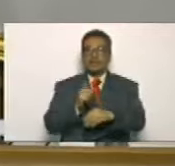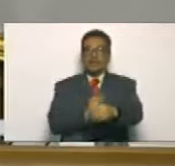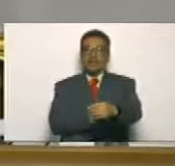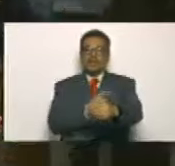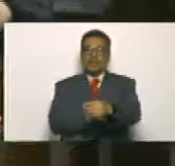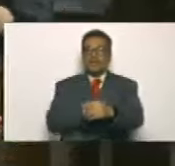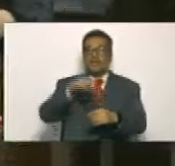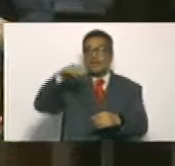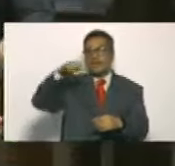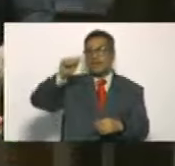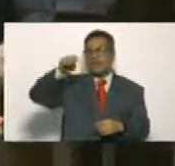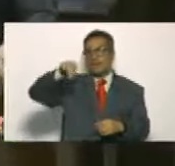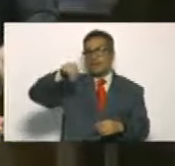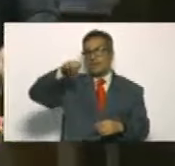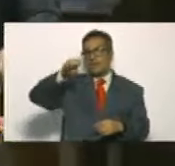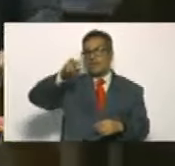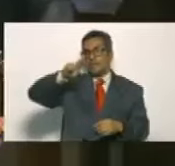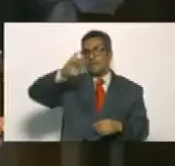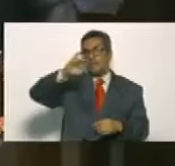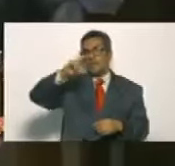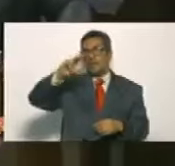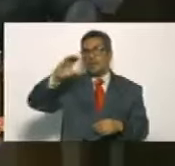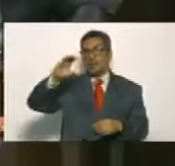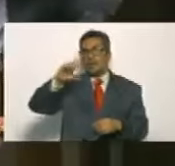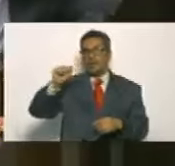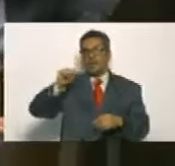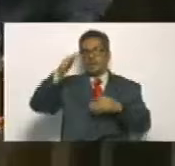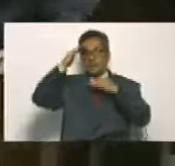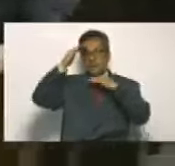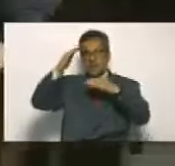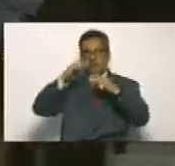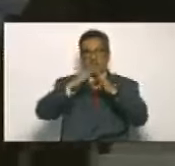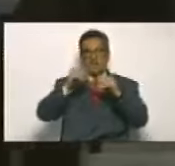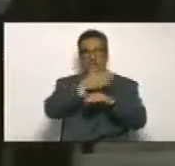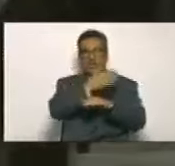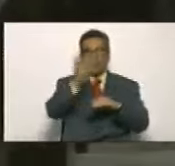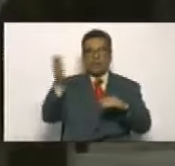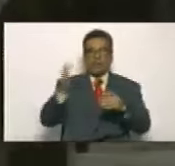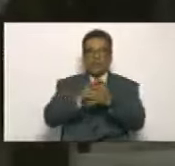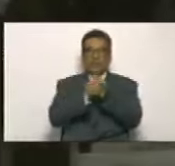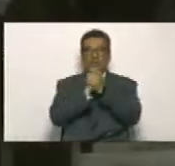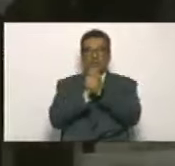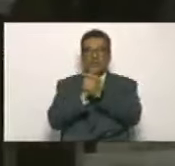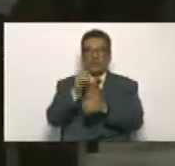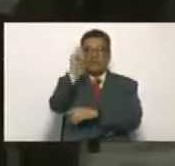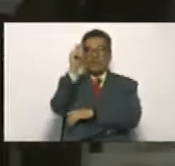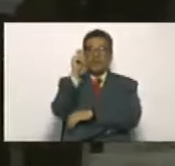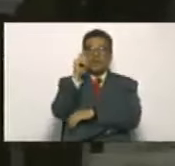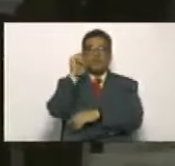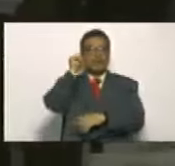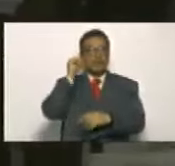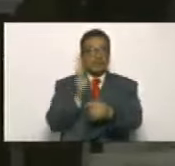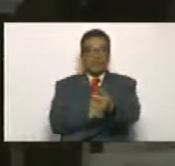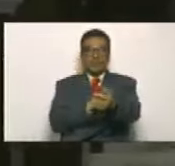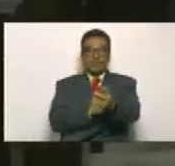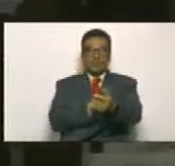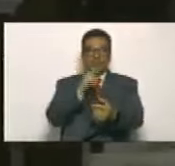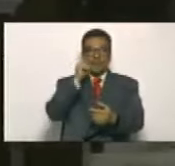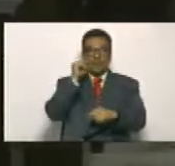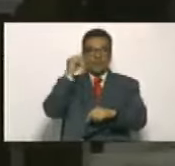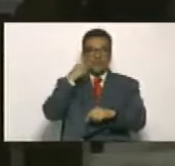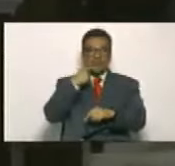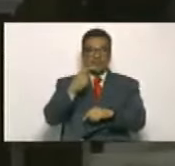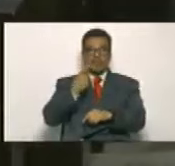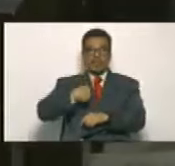hermana América Pérez, también un fraternal saludo. A todos ustedes, colegas, hermanas y hermanos, como